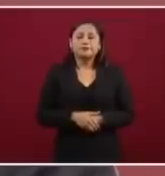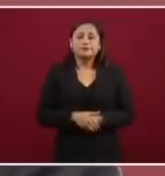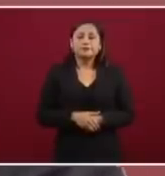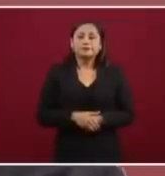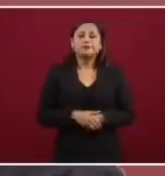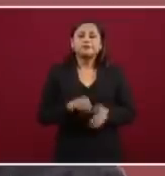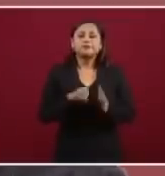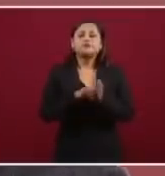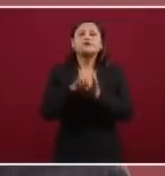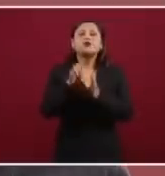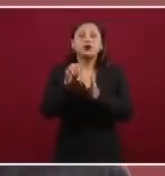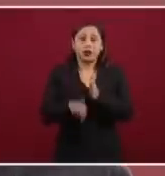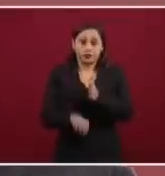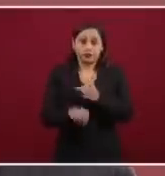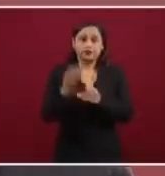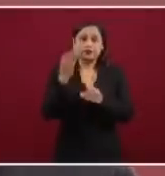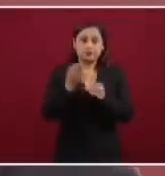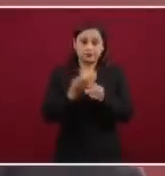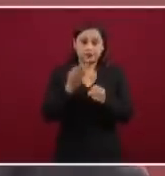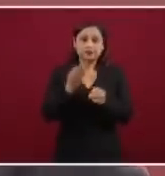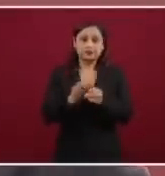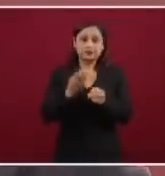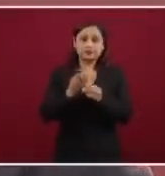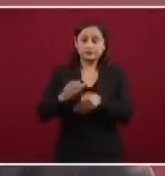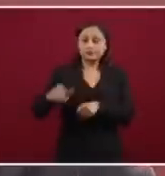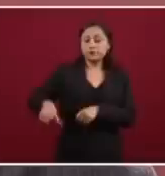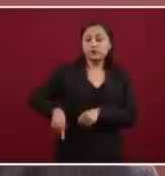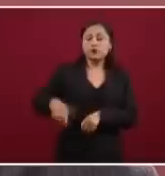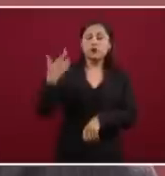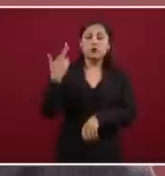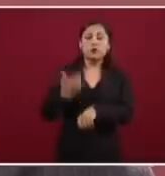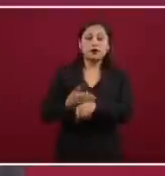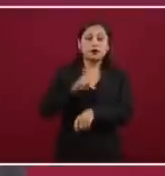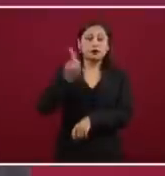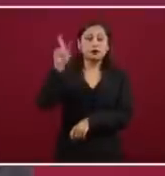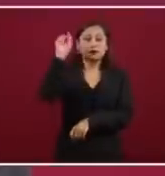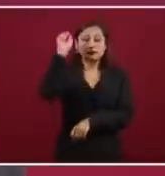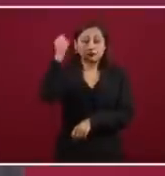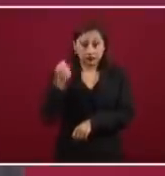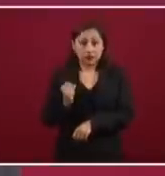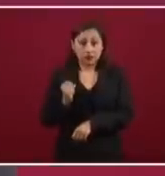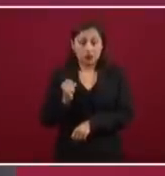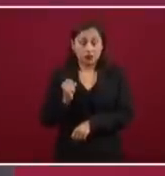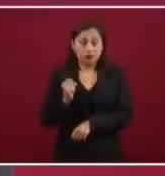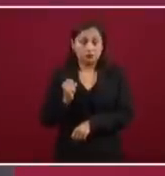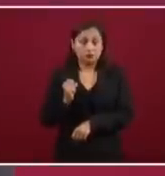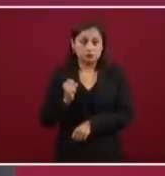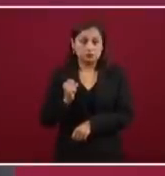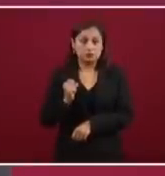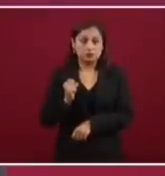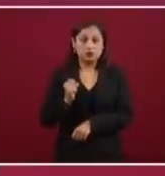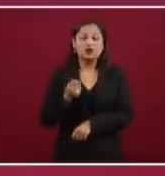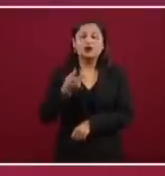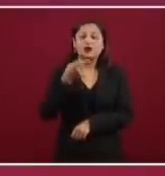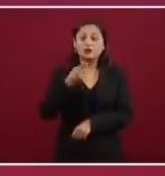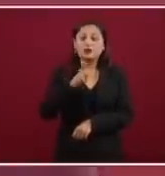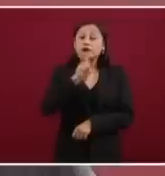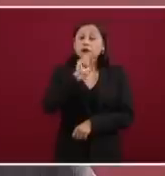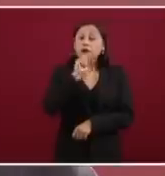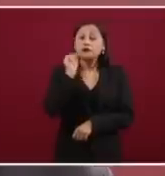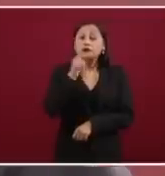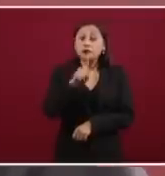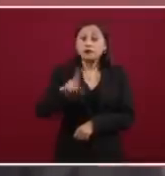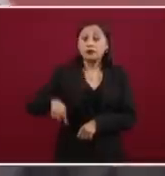con el gobernador de Sinaloa, pero también con el gobernador